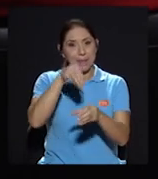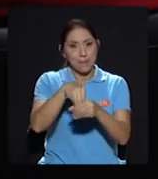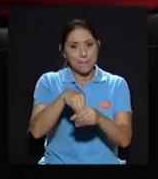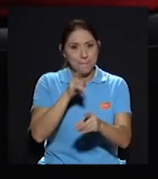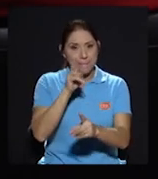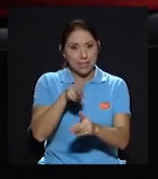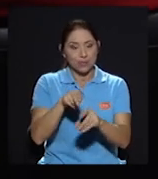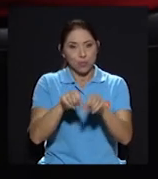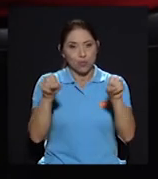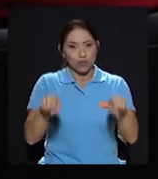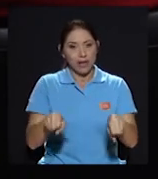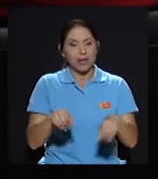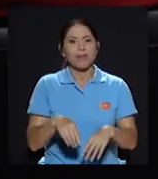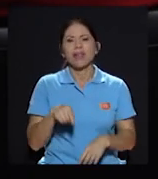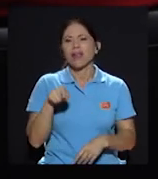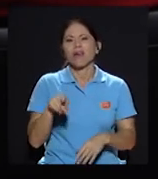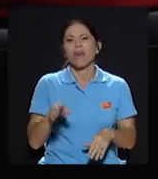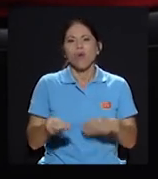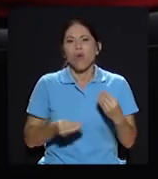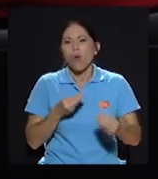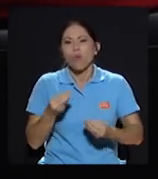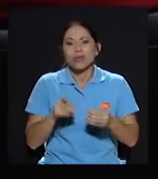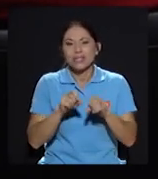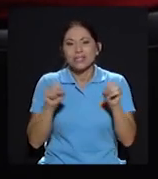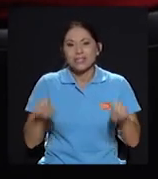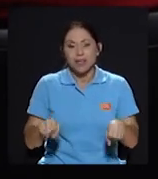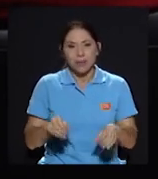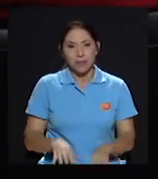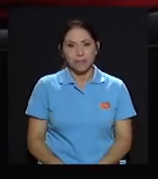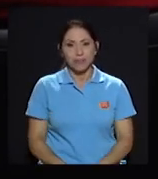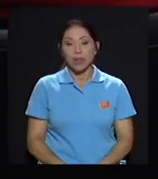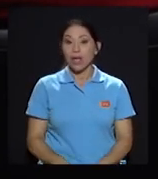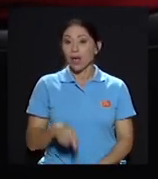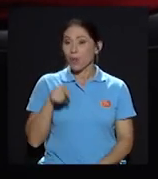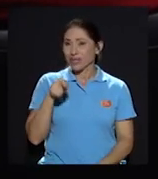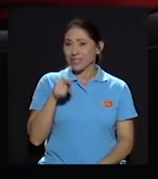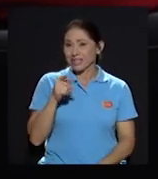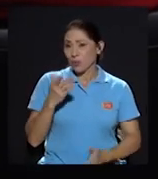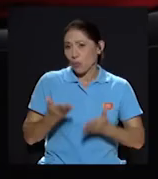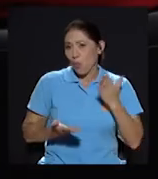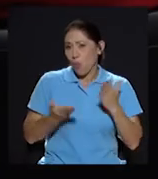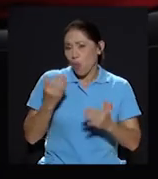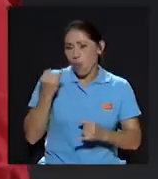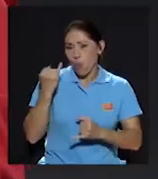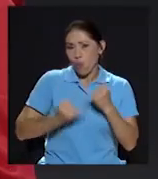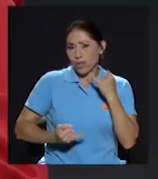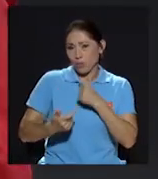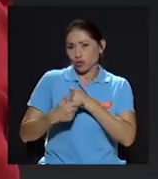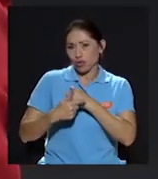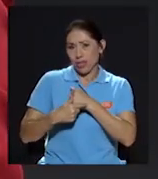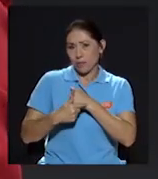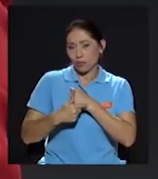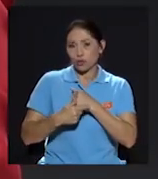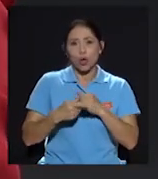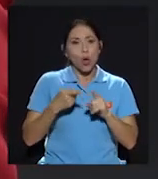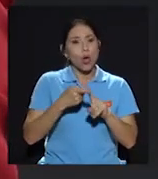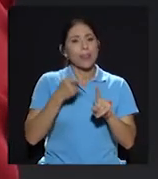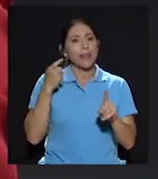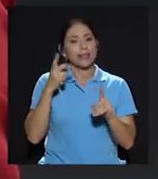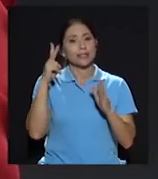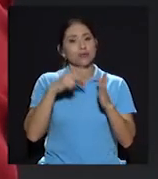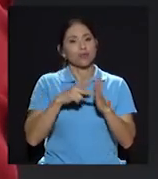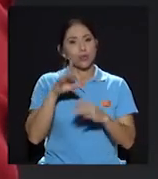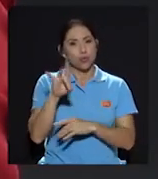cómo es esto bueno eso ha sido y posiblemente en los últimos tiempos porque desde el año 2008 la